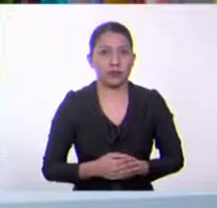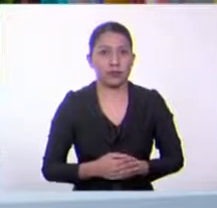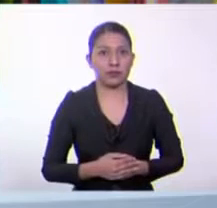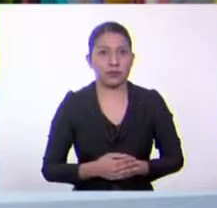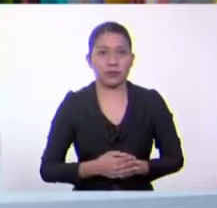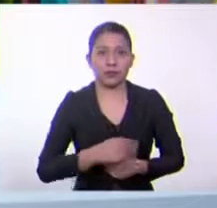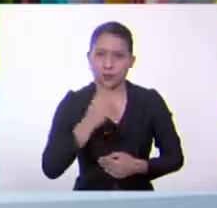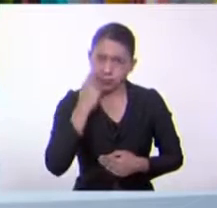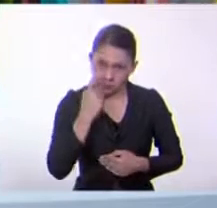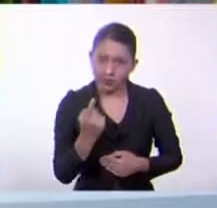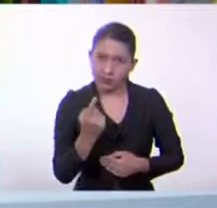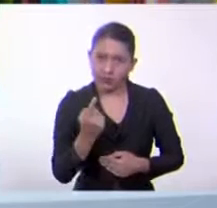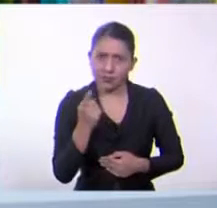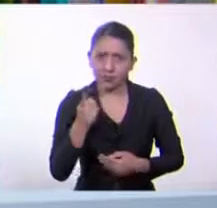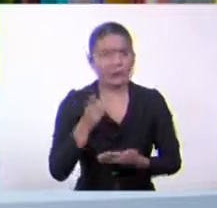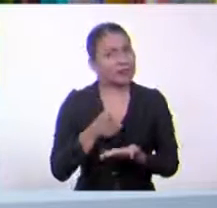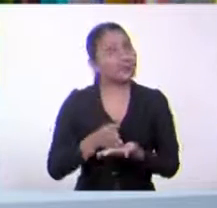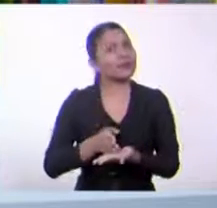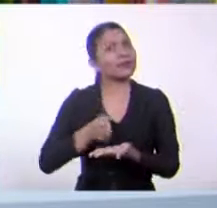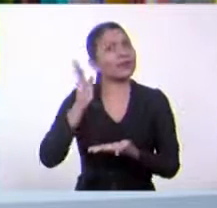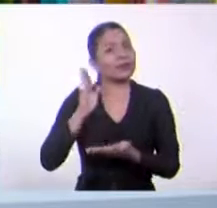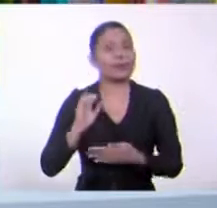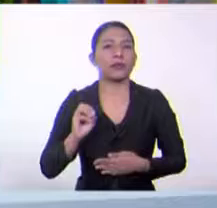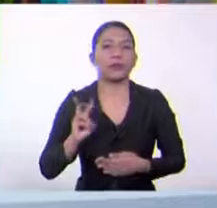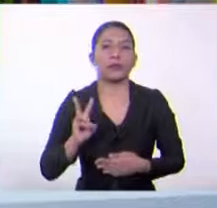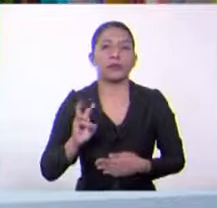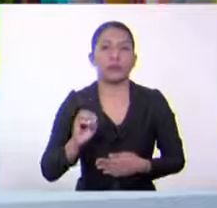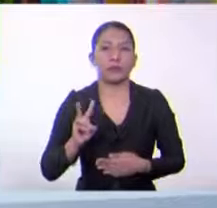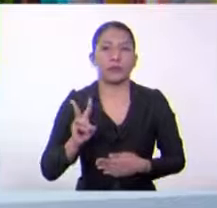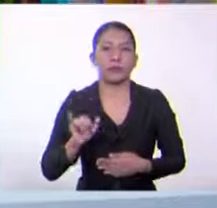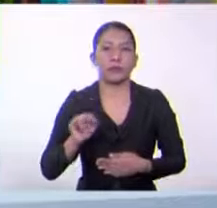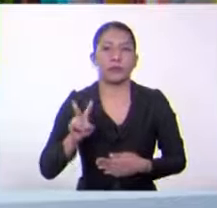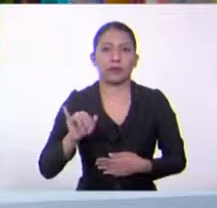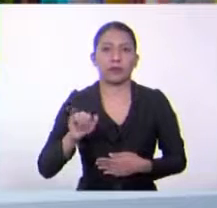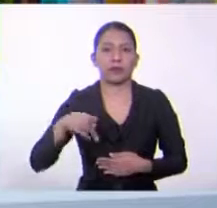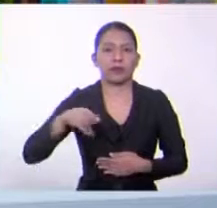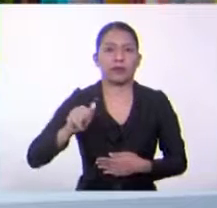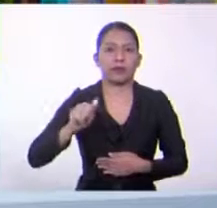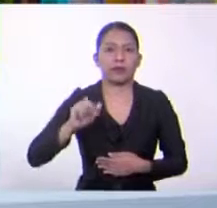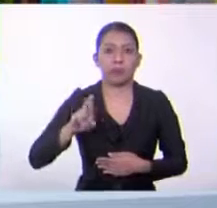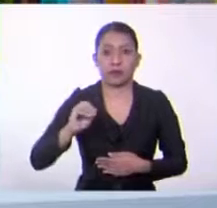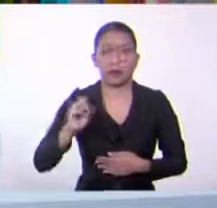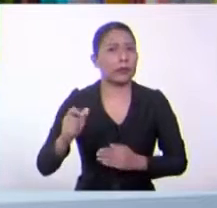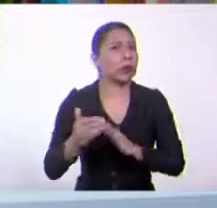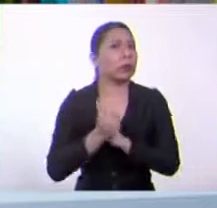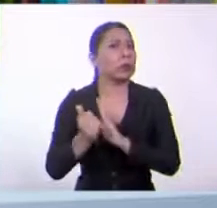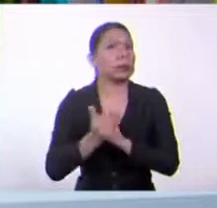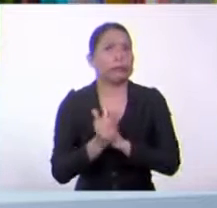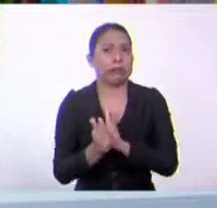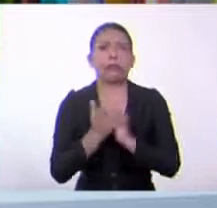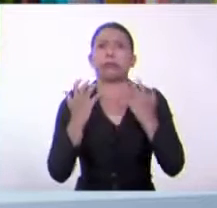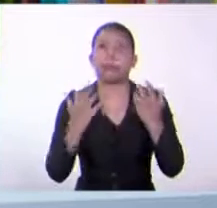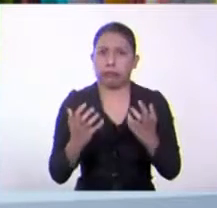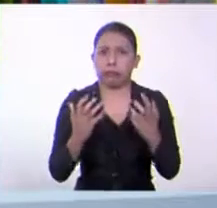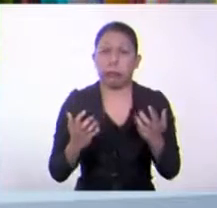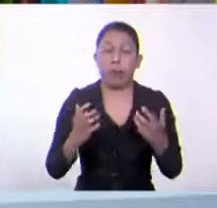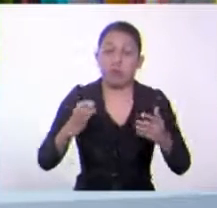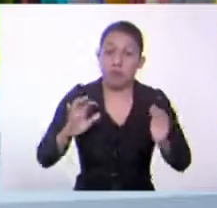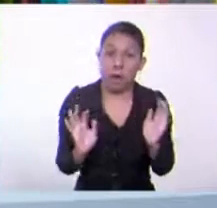Hemos visto que los animales ovovivíparos tienen muchas capacidades, y una de ellas